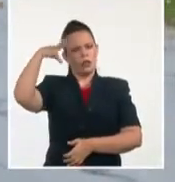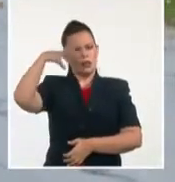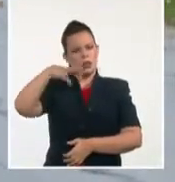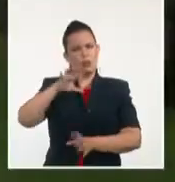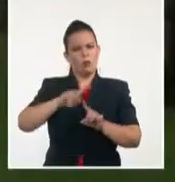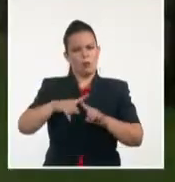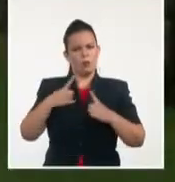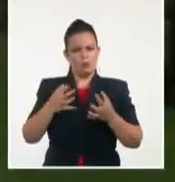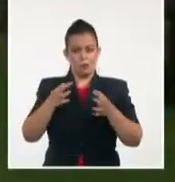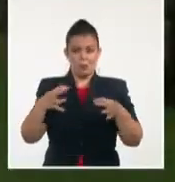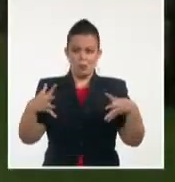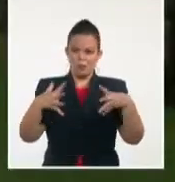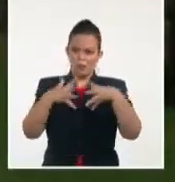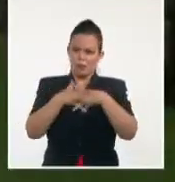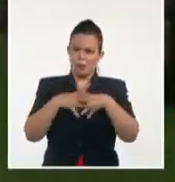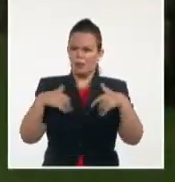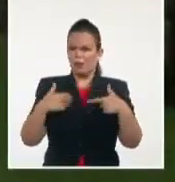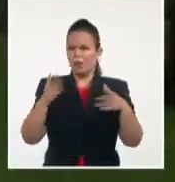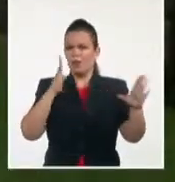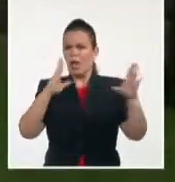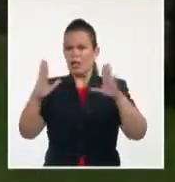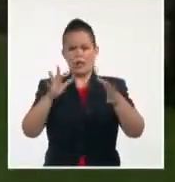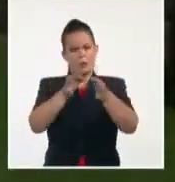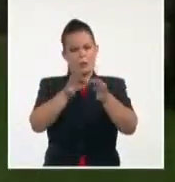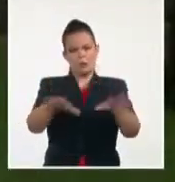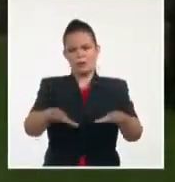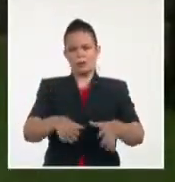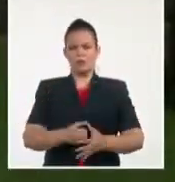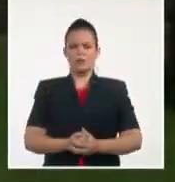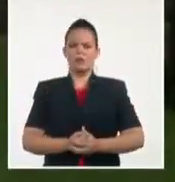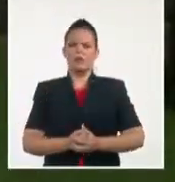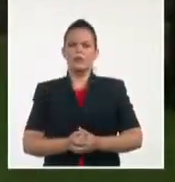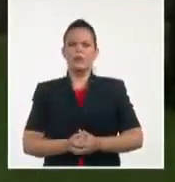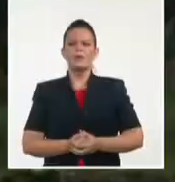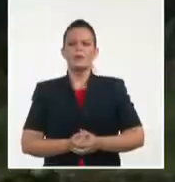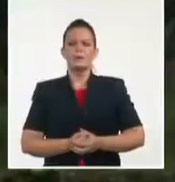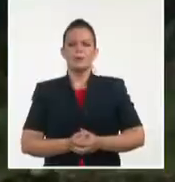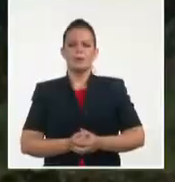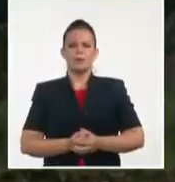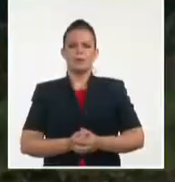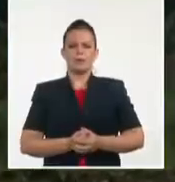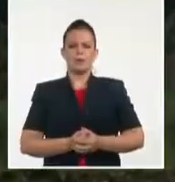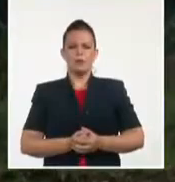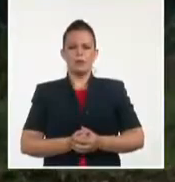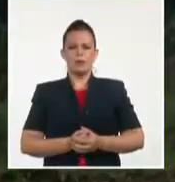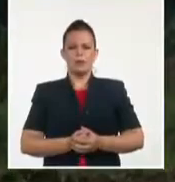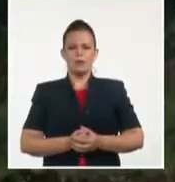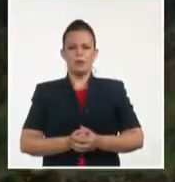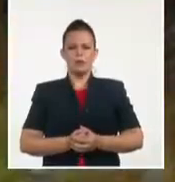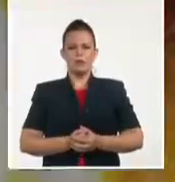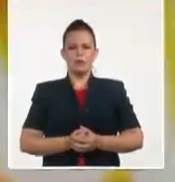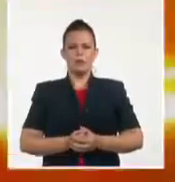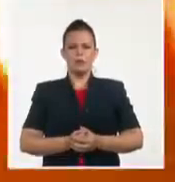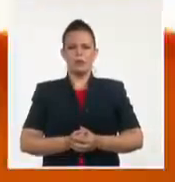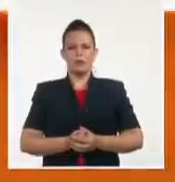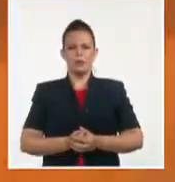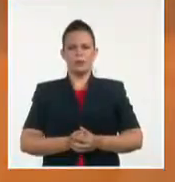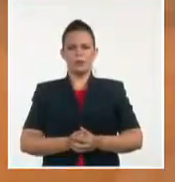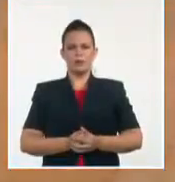actual del año. Desde Granma, Lisset Márquez, Sistema Informativo de la Televisión Cubana.